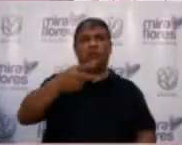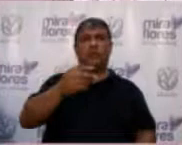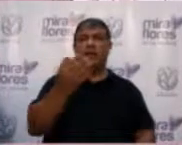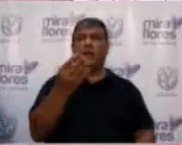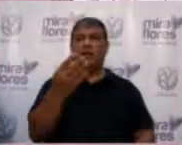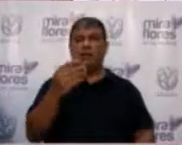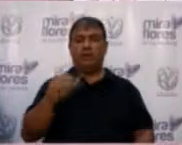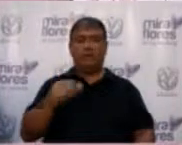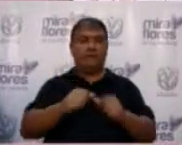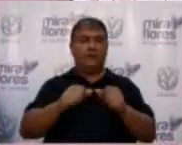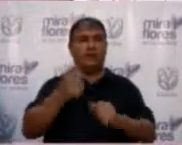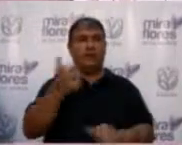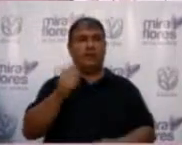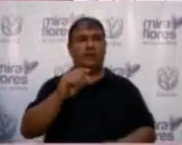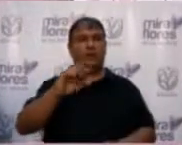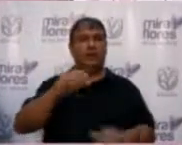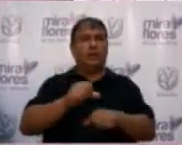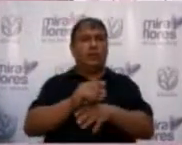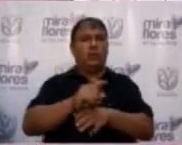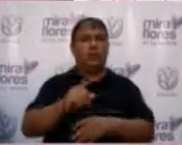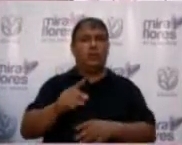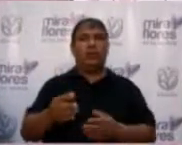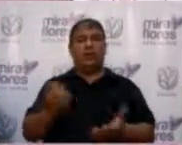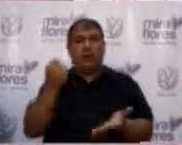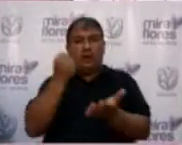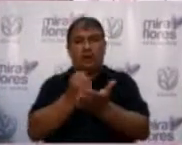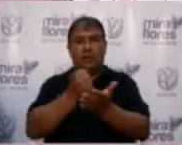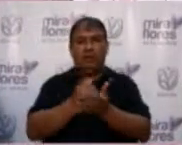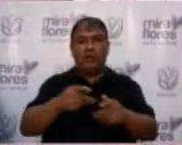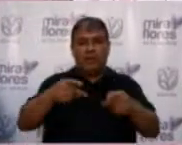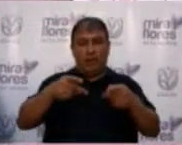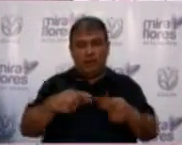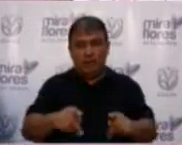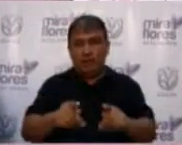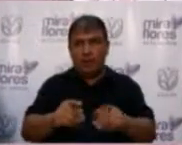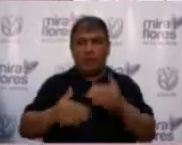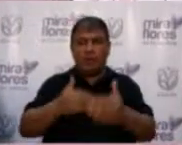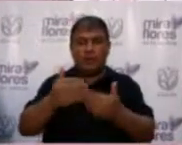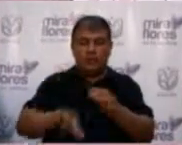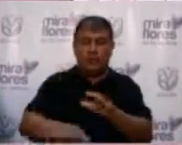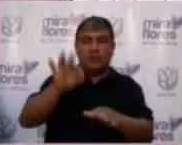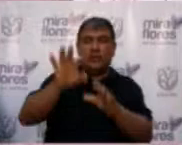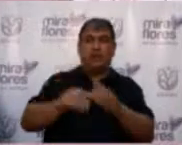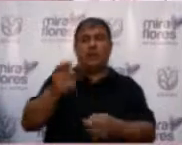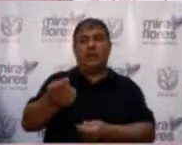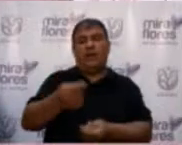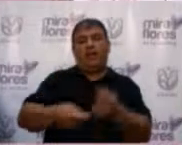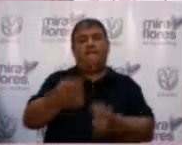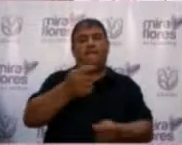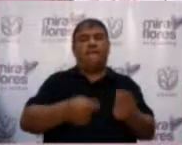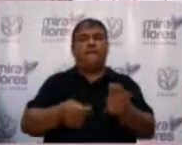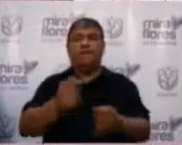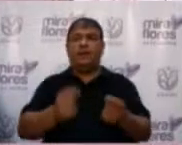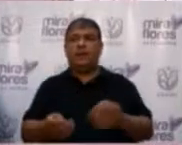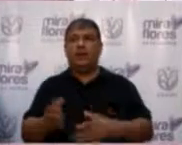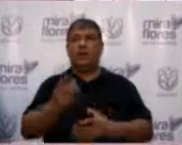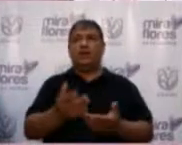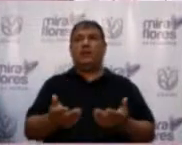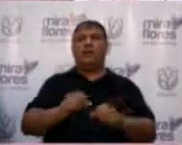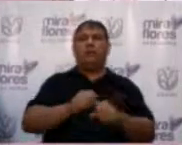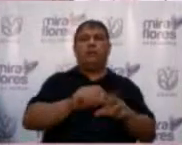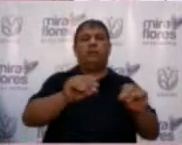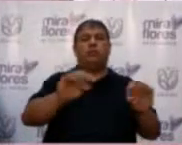053-2014 de fecha 10 de julio del mismo año, que aprueba y autoriza el proceso de selección para la venta mediante subasta